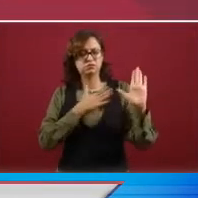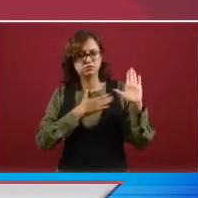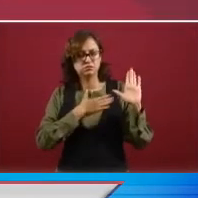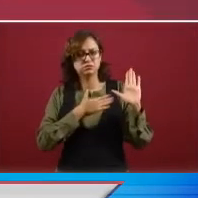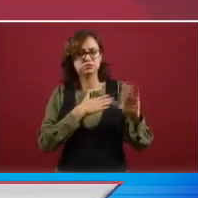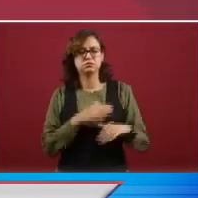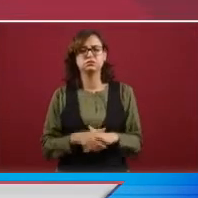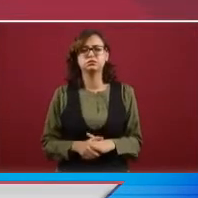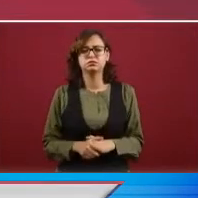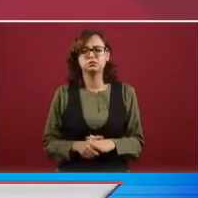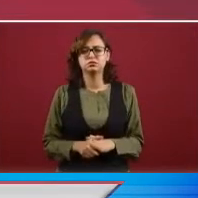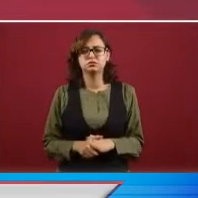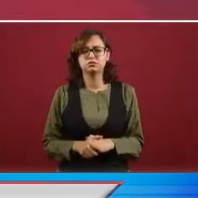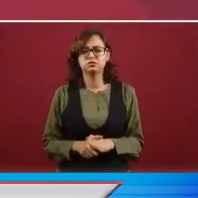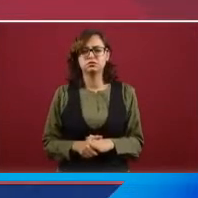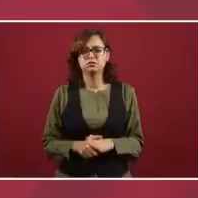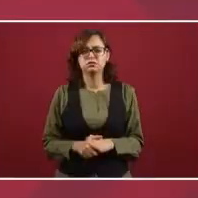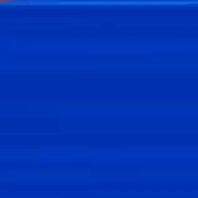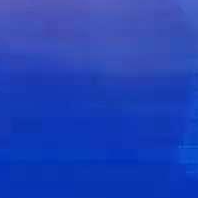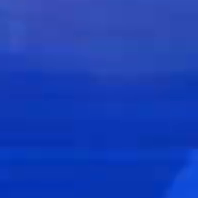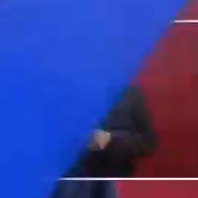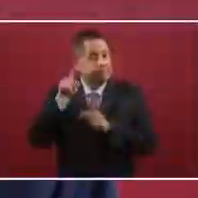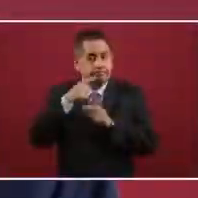panorama económico es alentador y favorable.